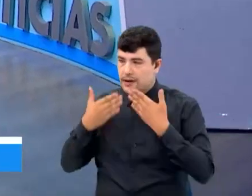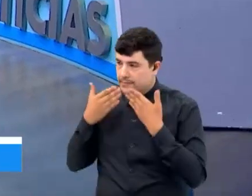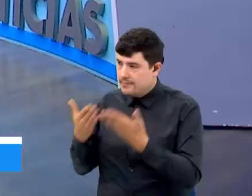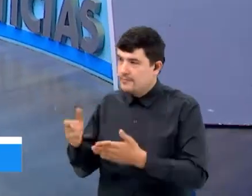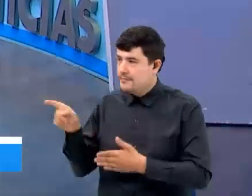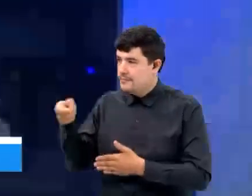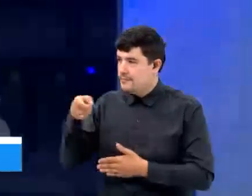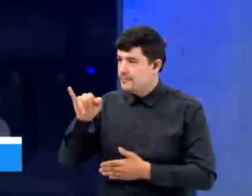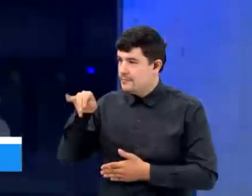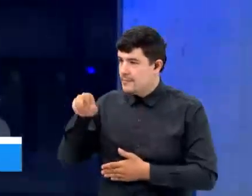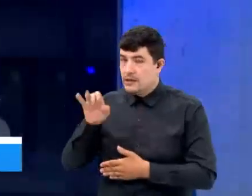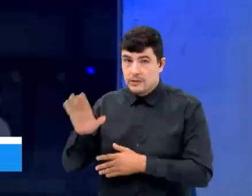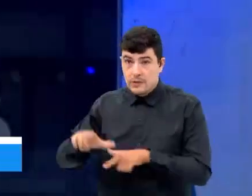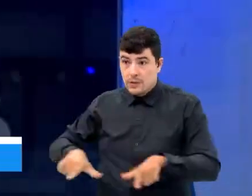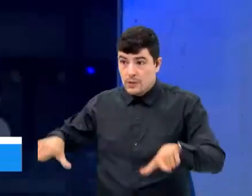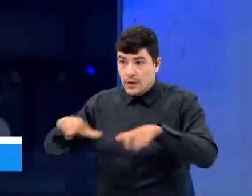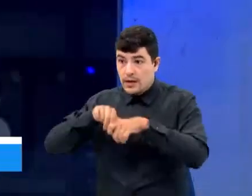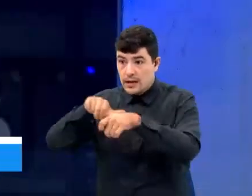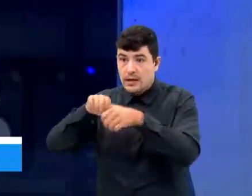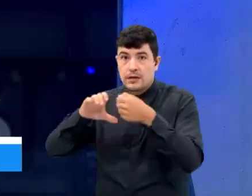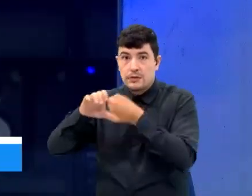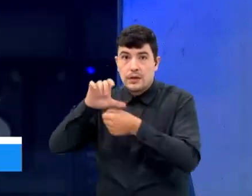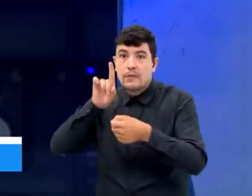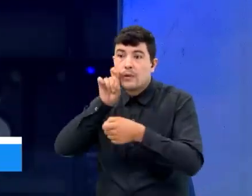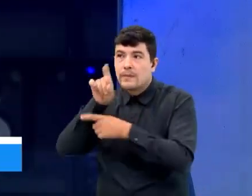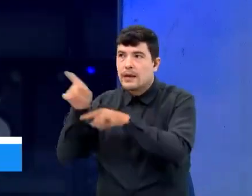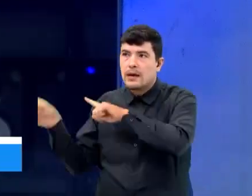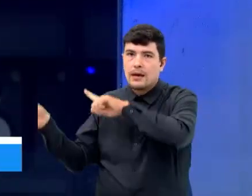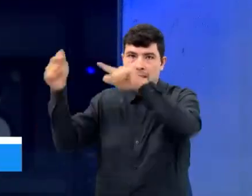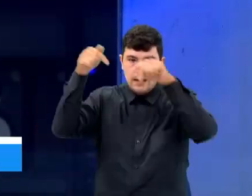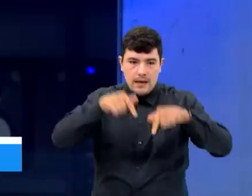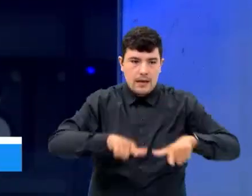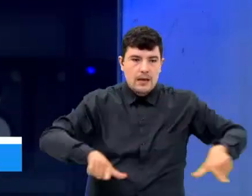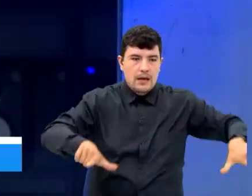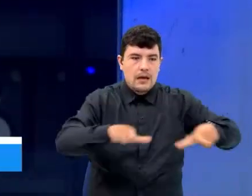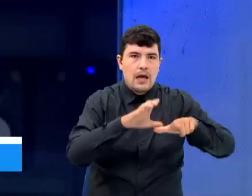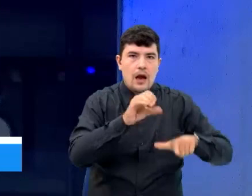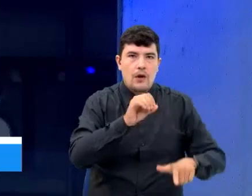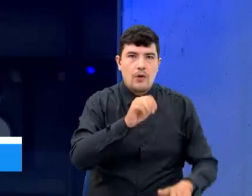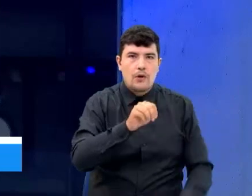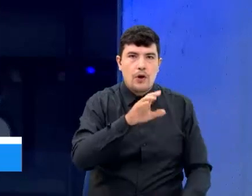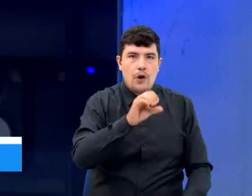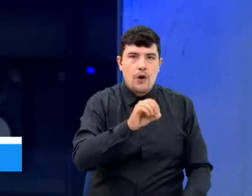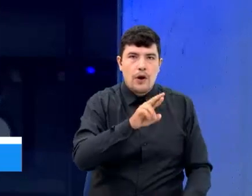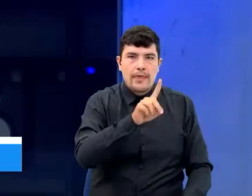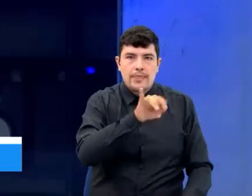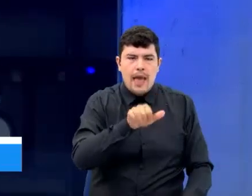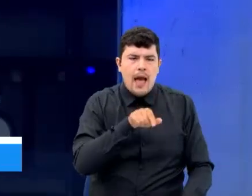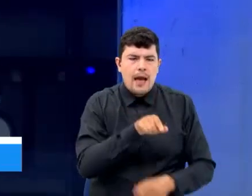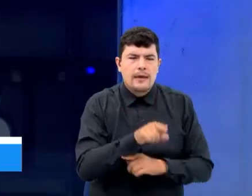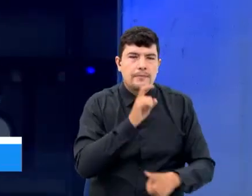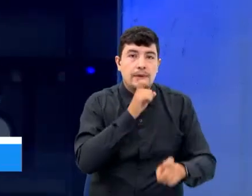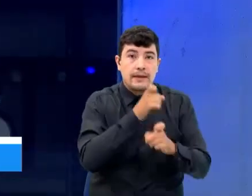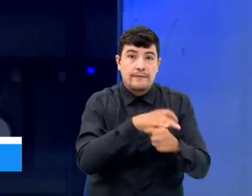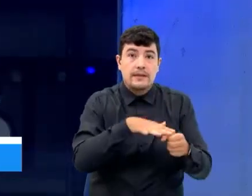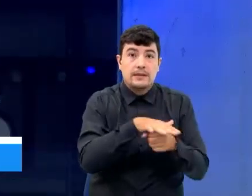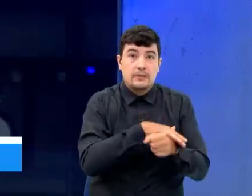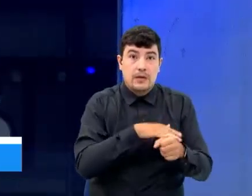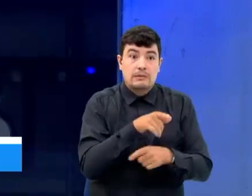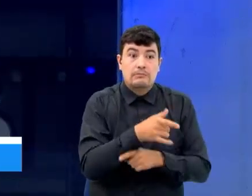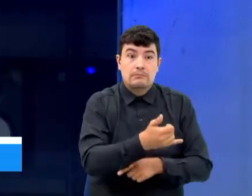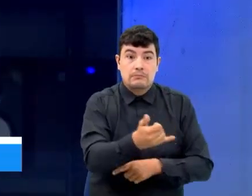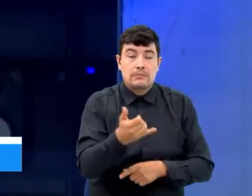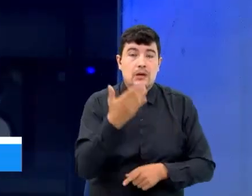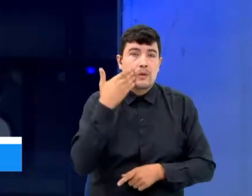De la terminal de transporte de Bucaramanga nos desplazamos a la plaza de mercado La Concordia, donde se vive una grave situación en sus instalaciones desde